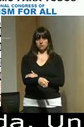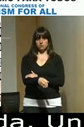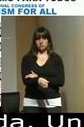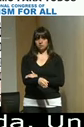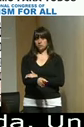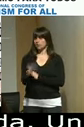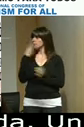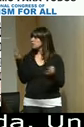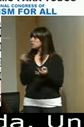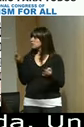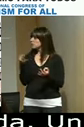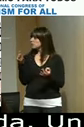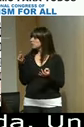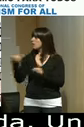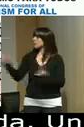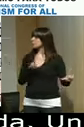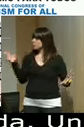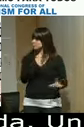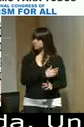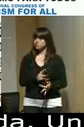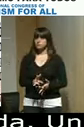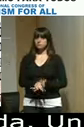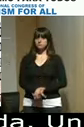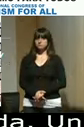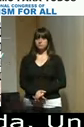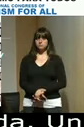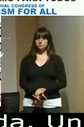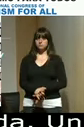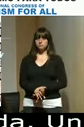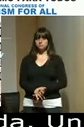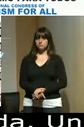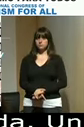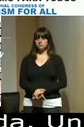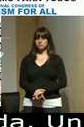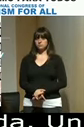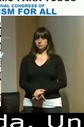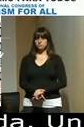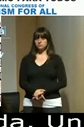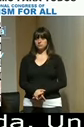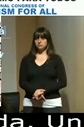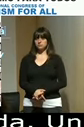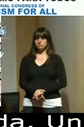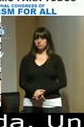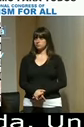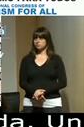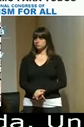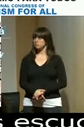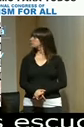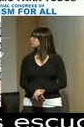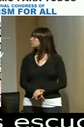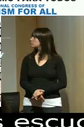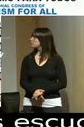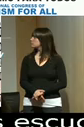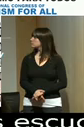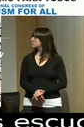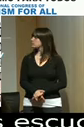Sí, pásala. Ahí. La definición de accesibilidad. Pasa.